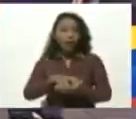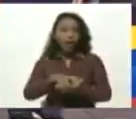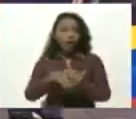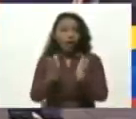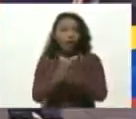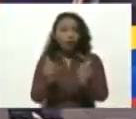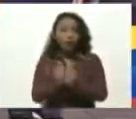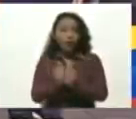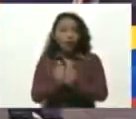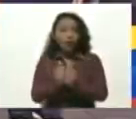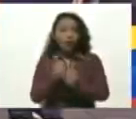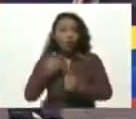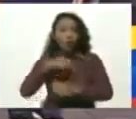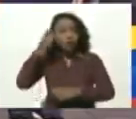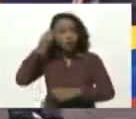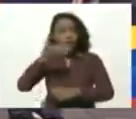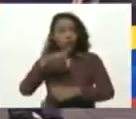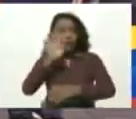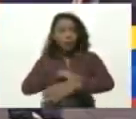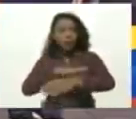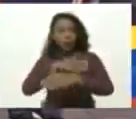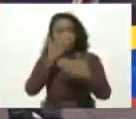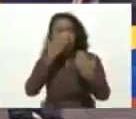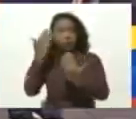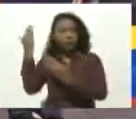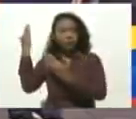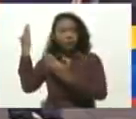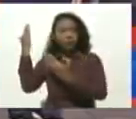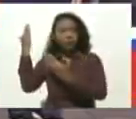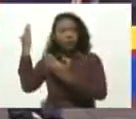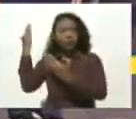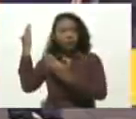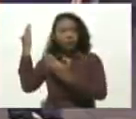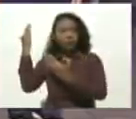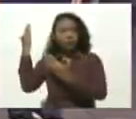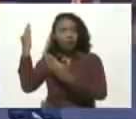aquí en nuestra ciudad de Barcelona. Adelante, presidente.